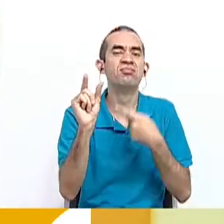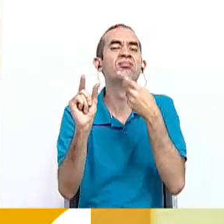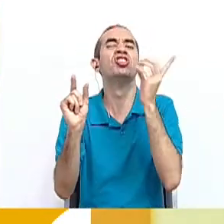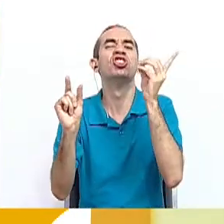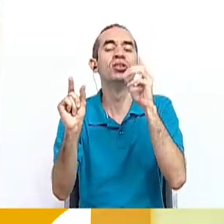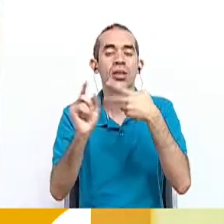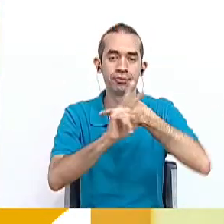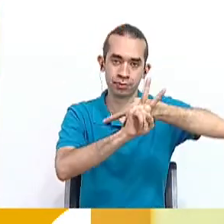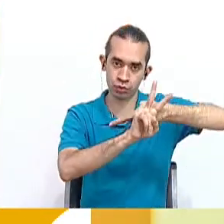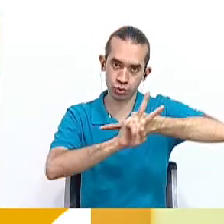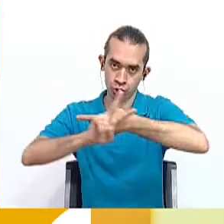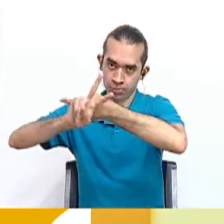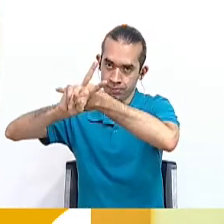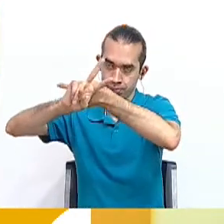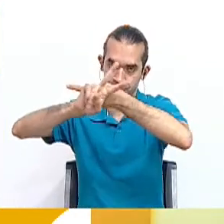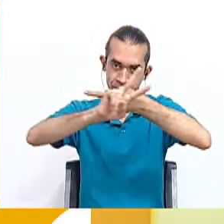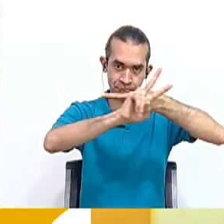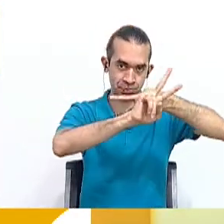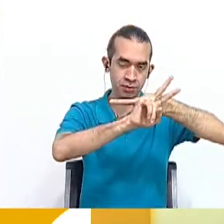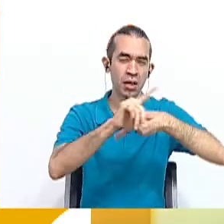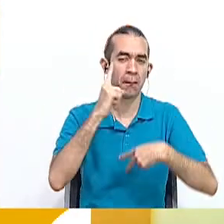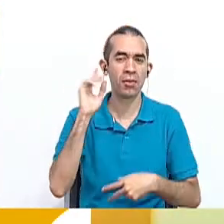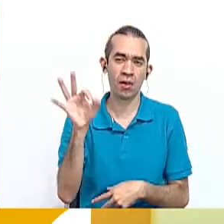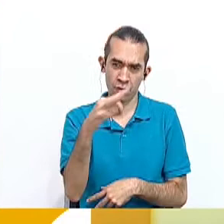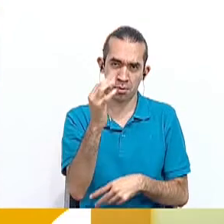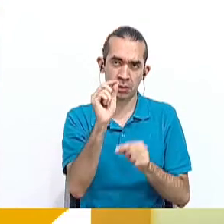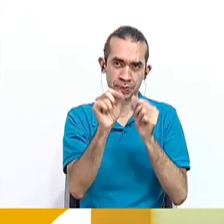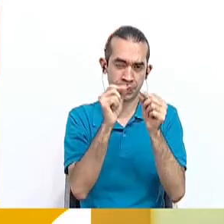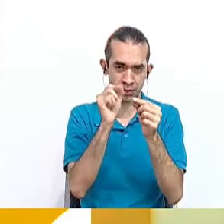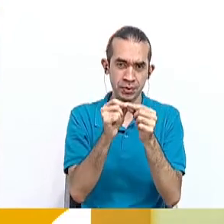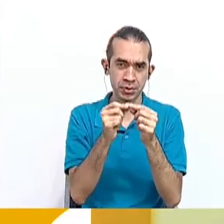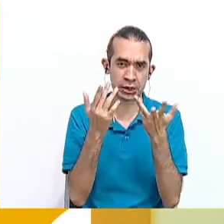cromosomas. Los cromosomas tienen una forma particular y tal